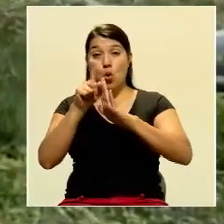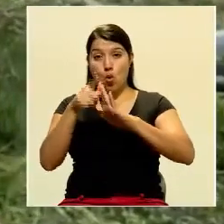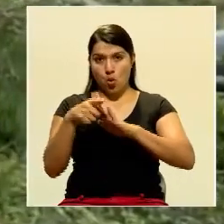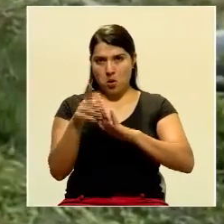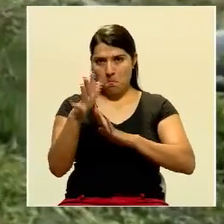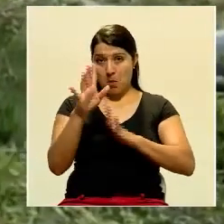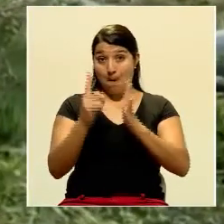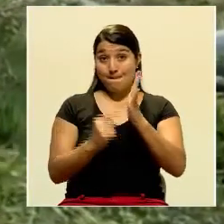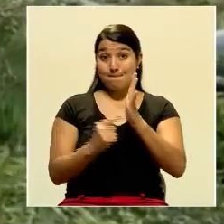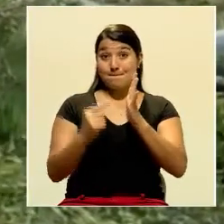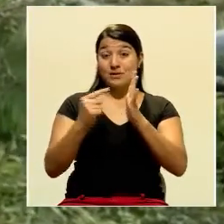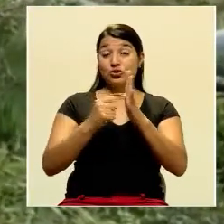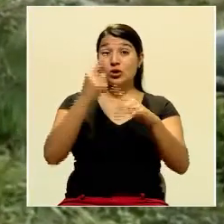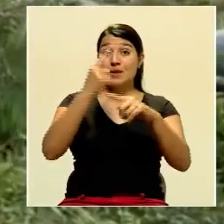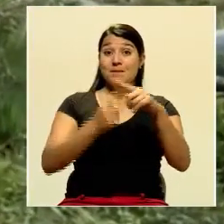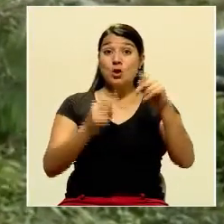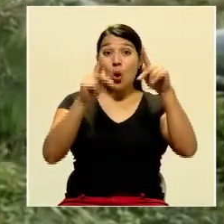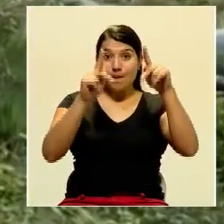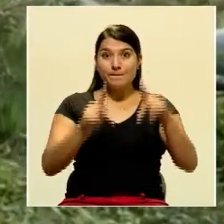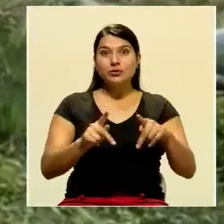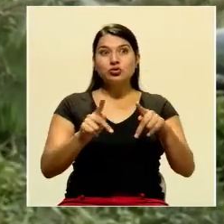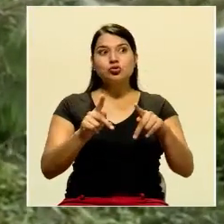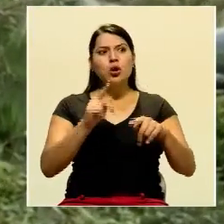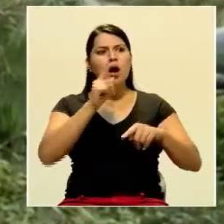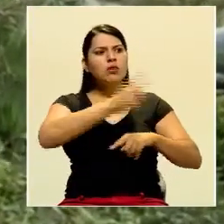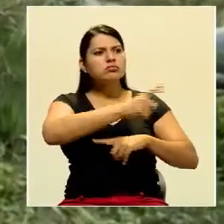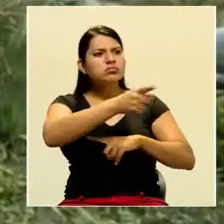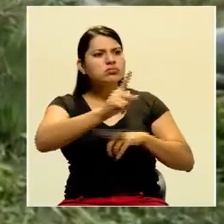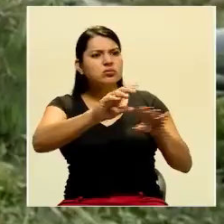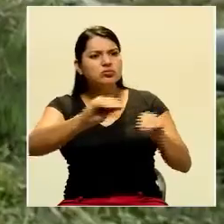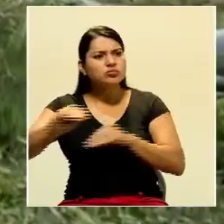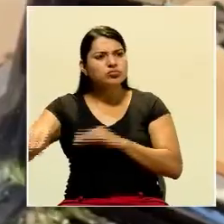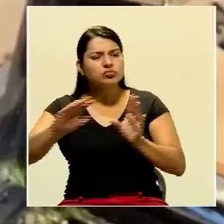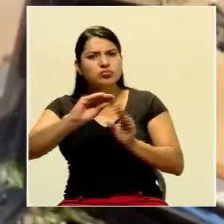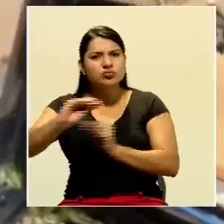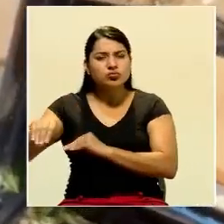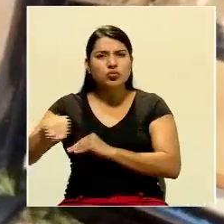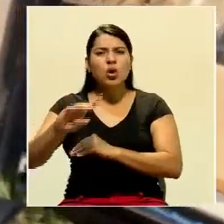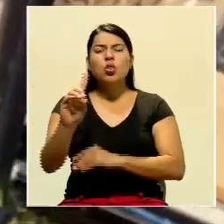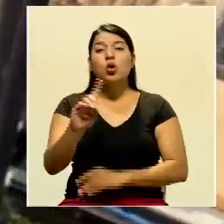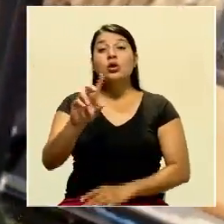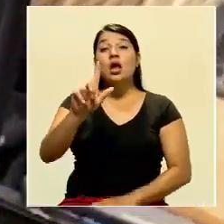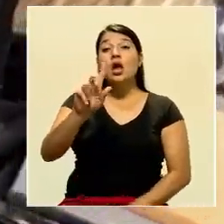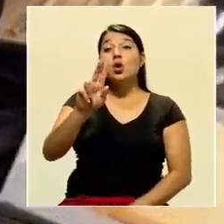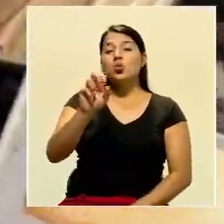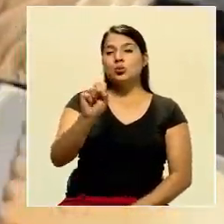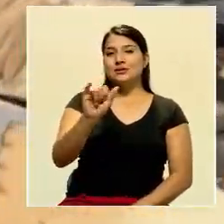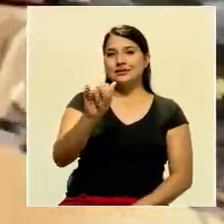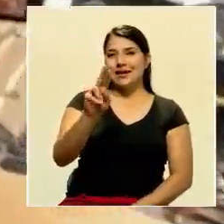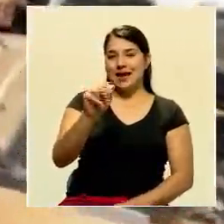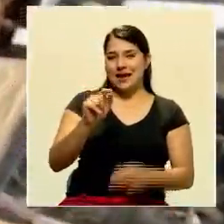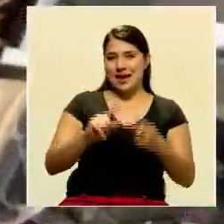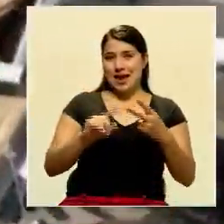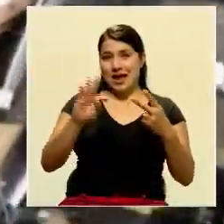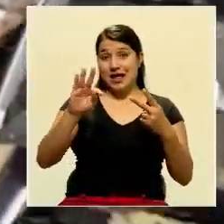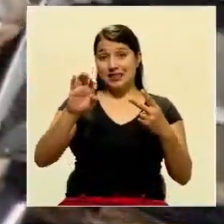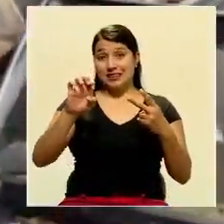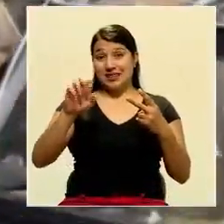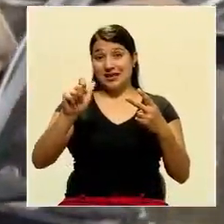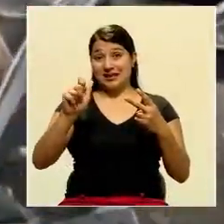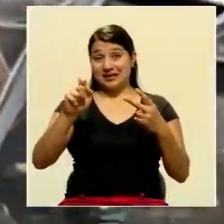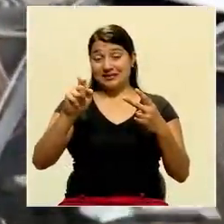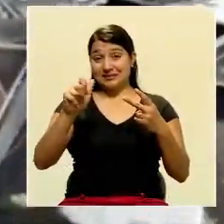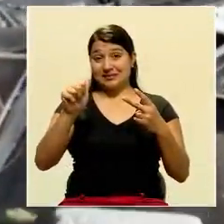de 1,5 millones de personas estaban bajo órdenes de evacuación en Luisiana y en Texas, uno de los estados estadounidenses más afectados